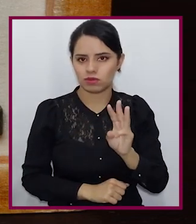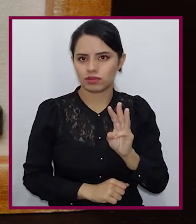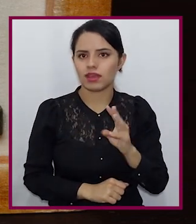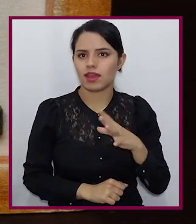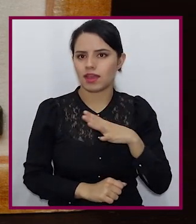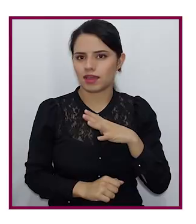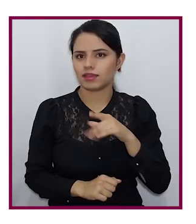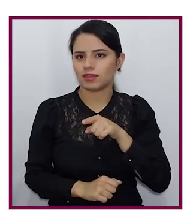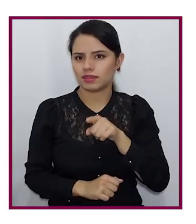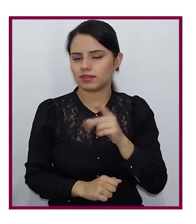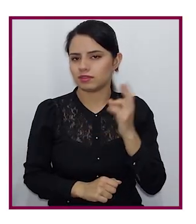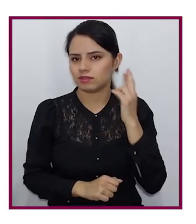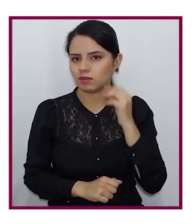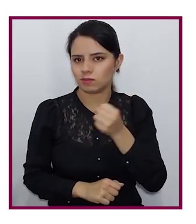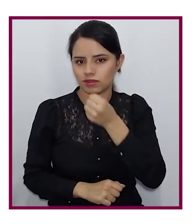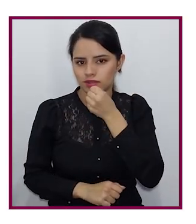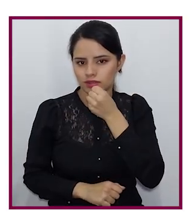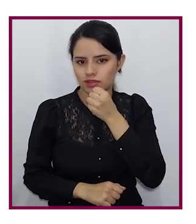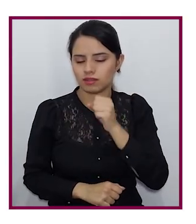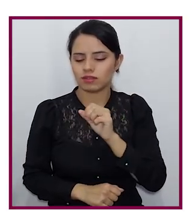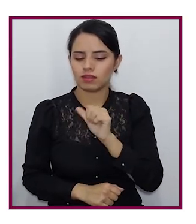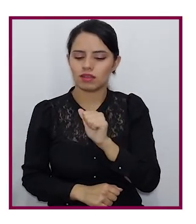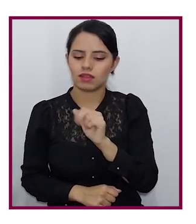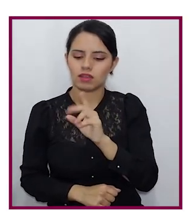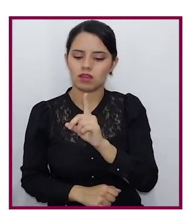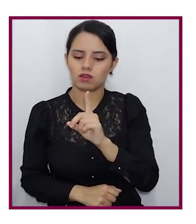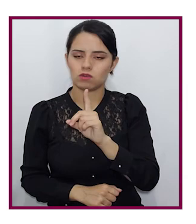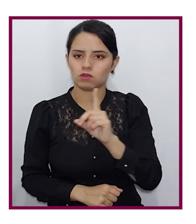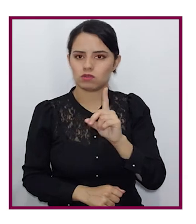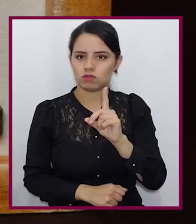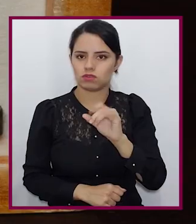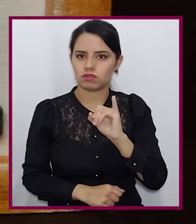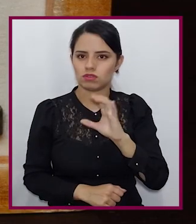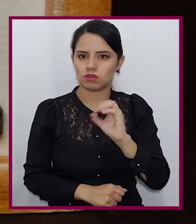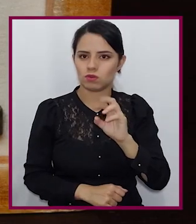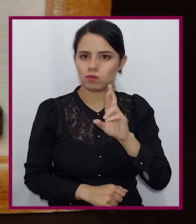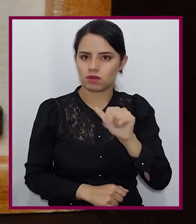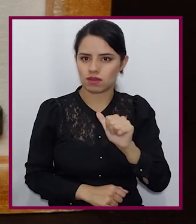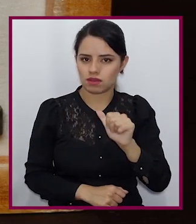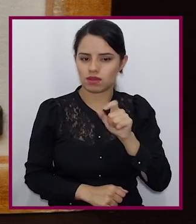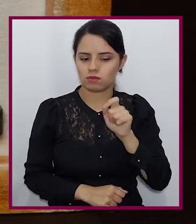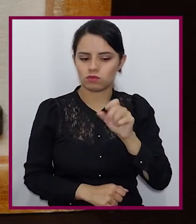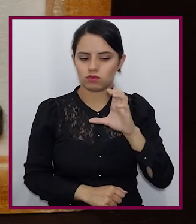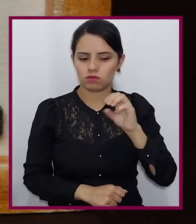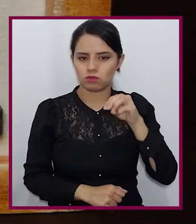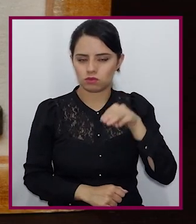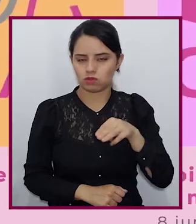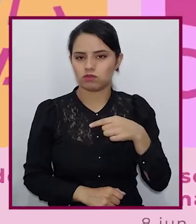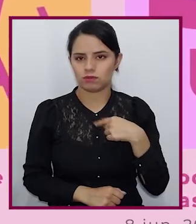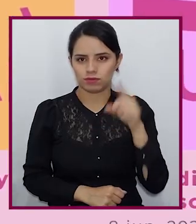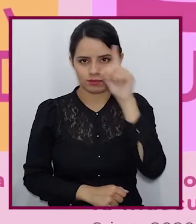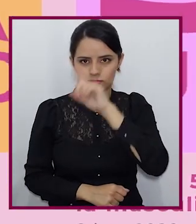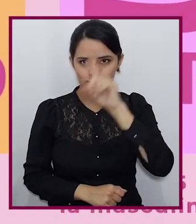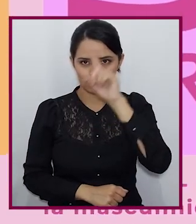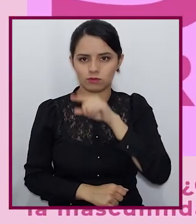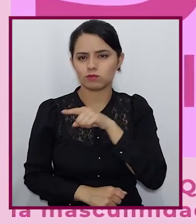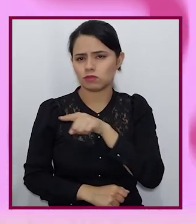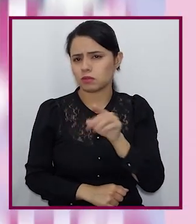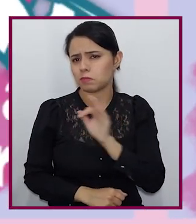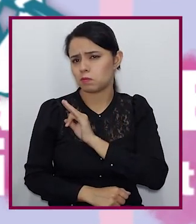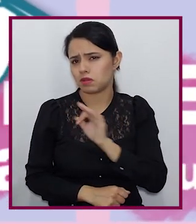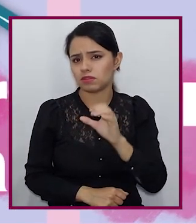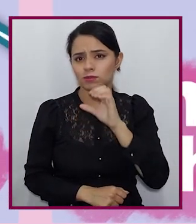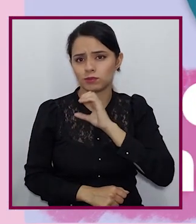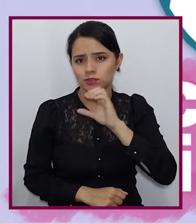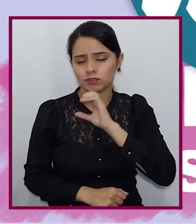Ese sitio web se llama audiora.com, Audiora con doble D, así es que les recomiendo el podcast Solo por Curiosidad